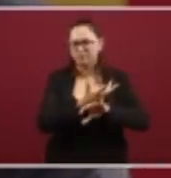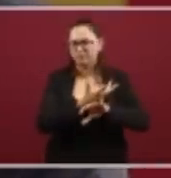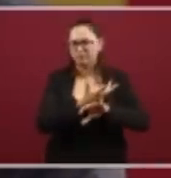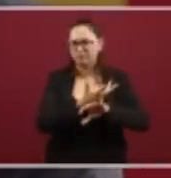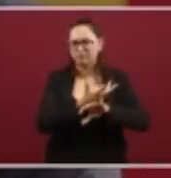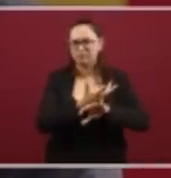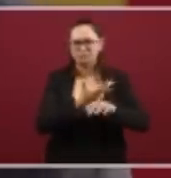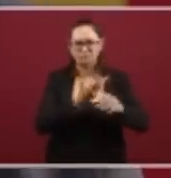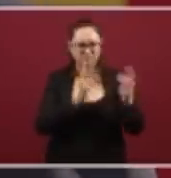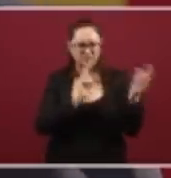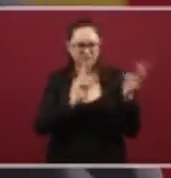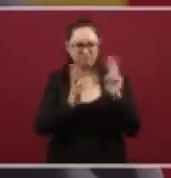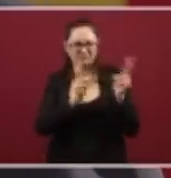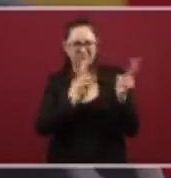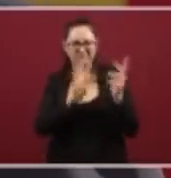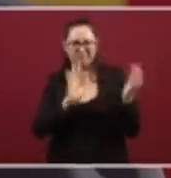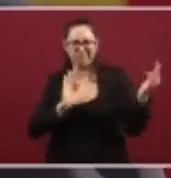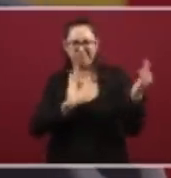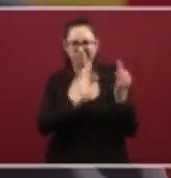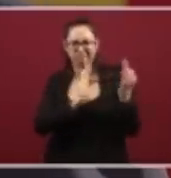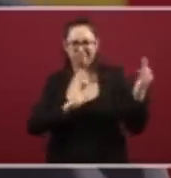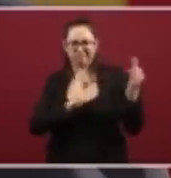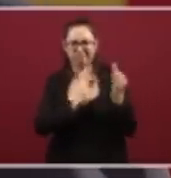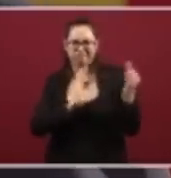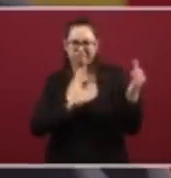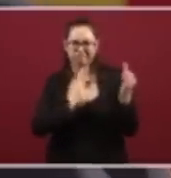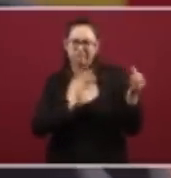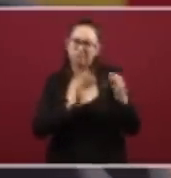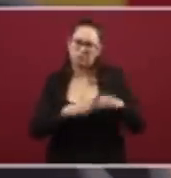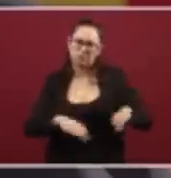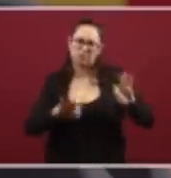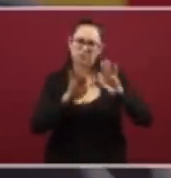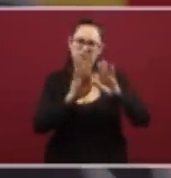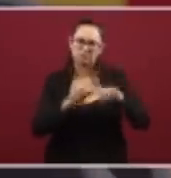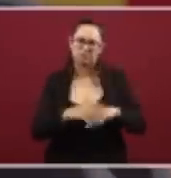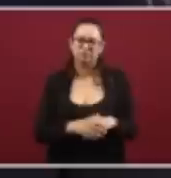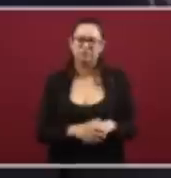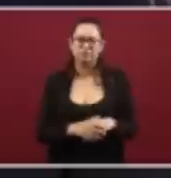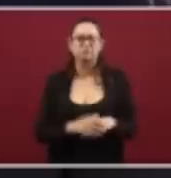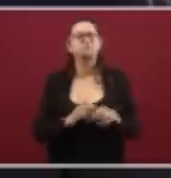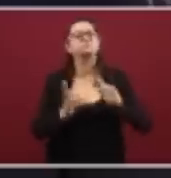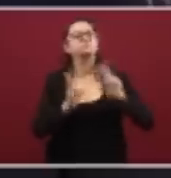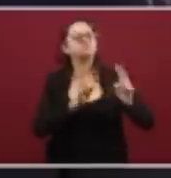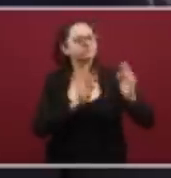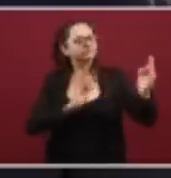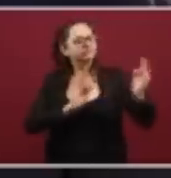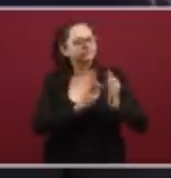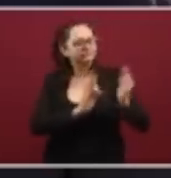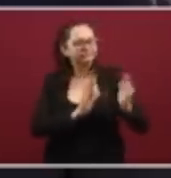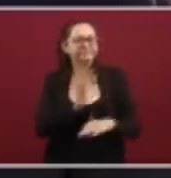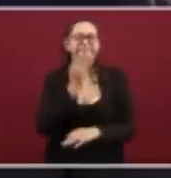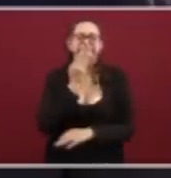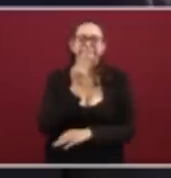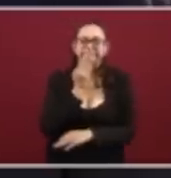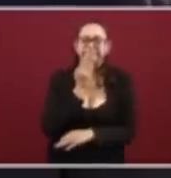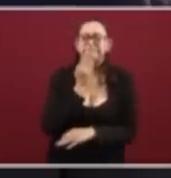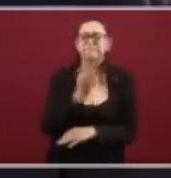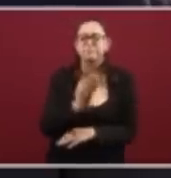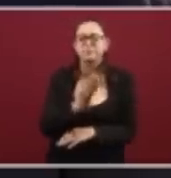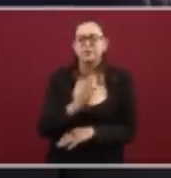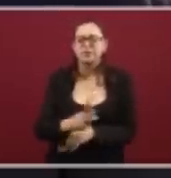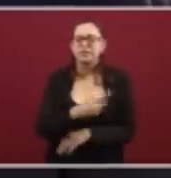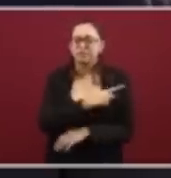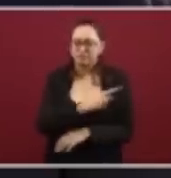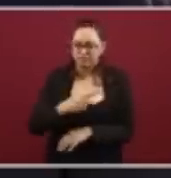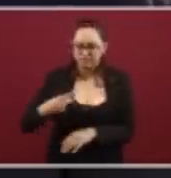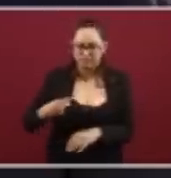la vecindad con los eeuu la buena vecindad que debemos de entender con el